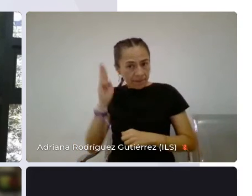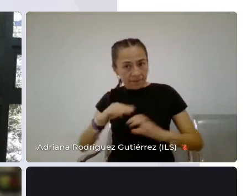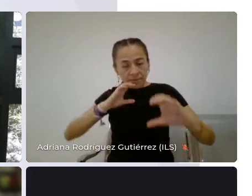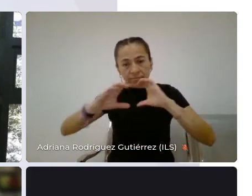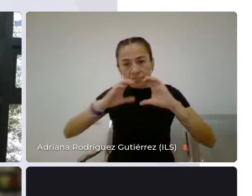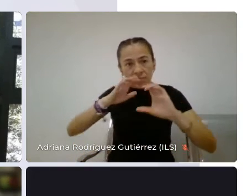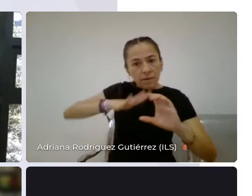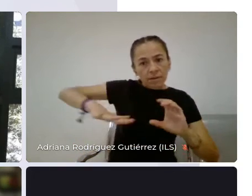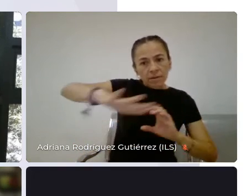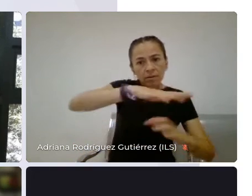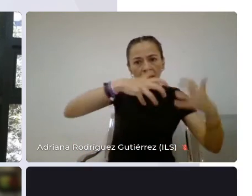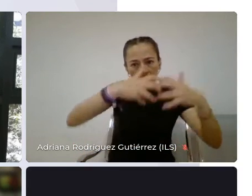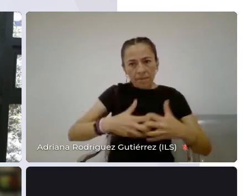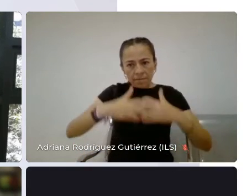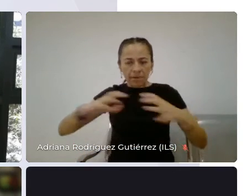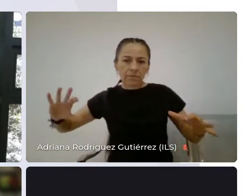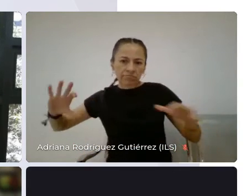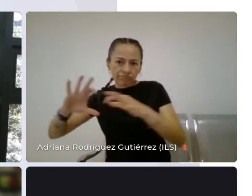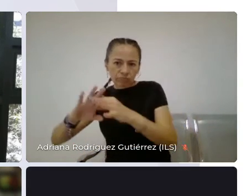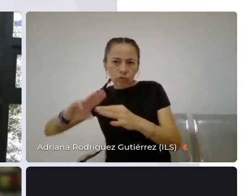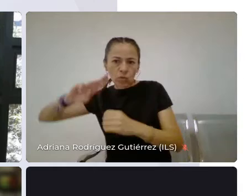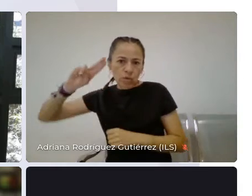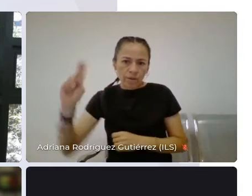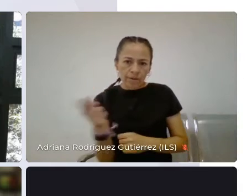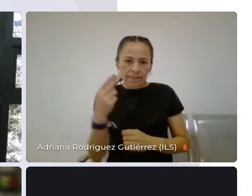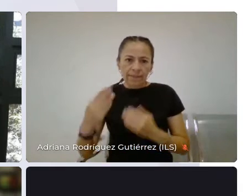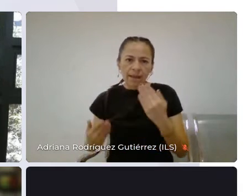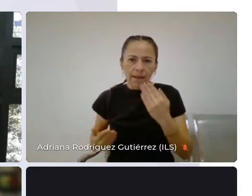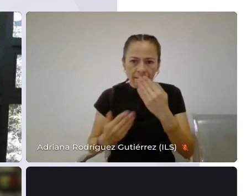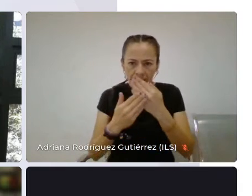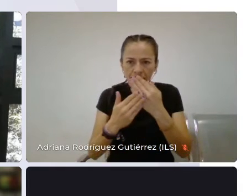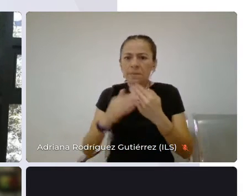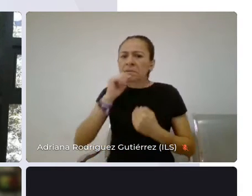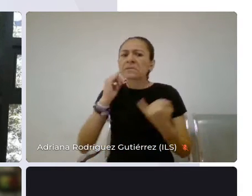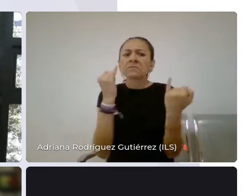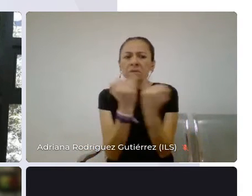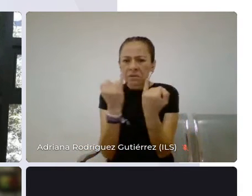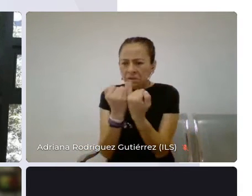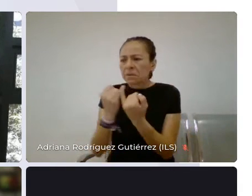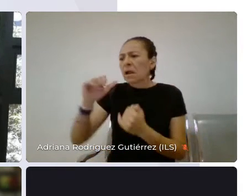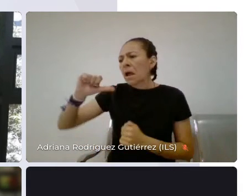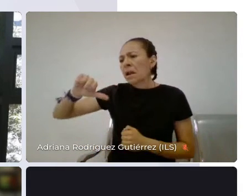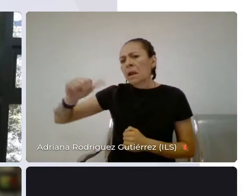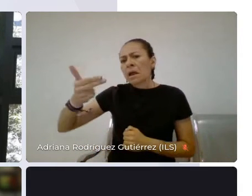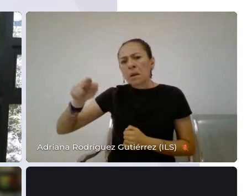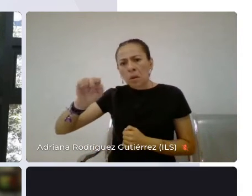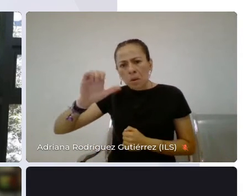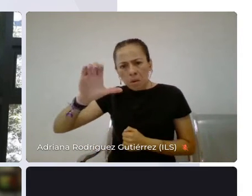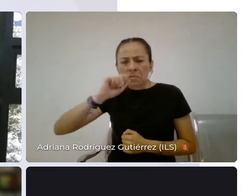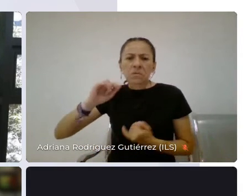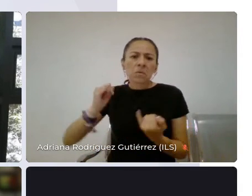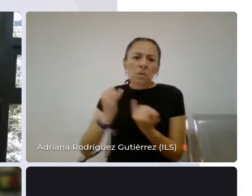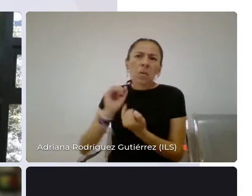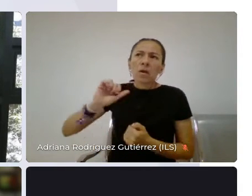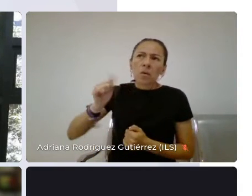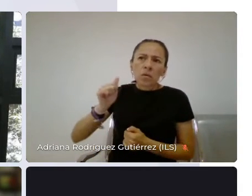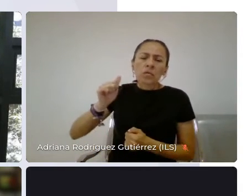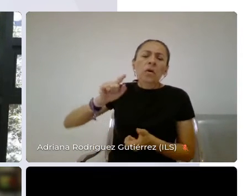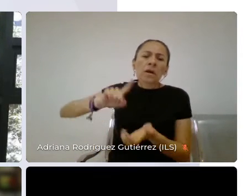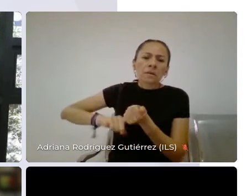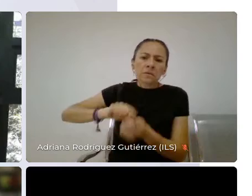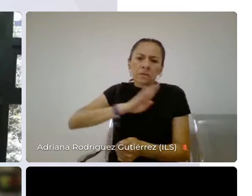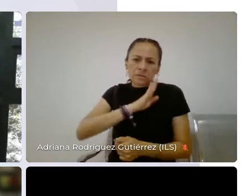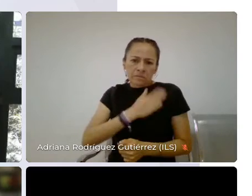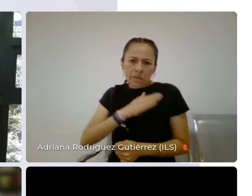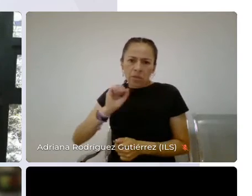por la Universidad Anáhuac y una especialidad en Economía Social y Solidaria en la Universidad de Osuna, España. Tiene más de